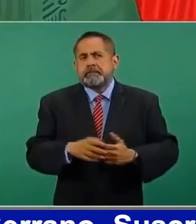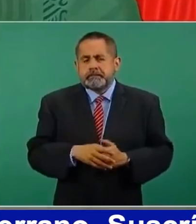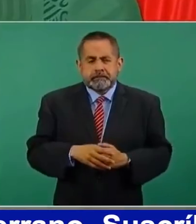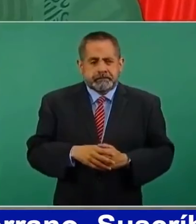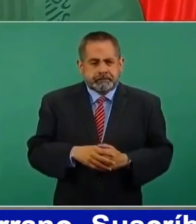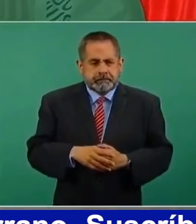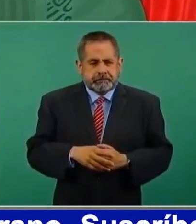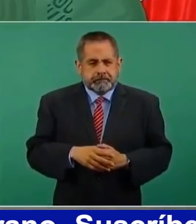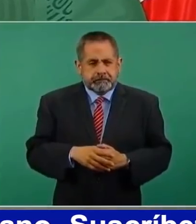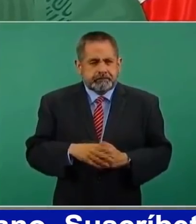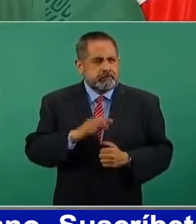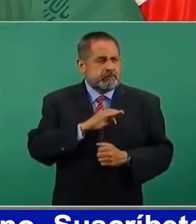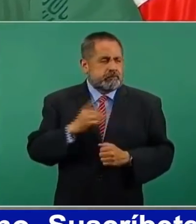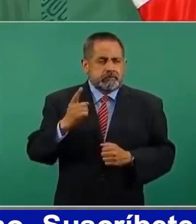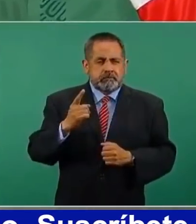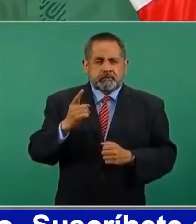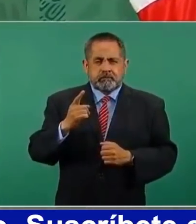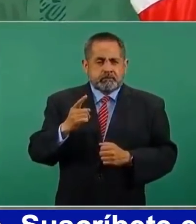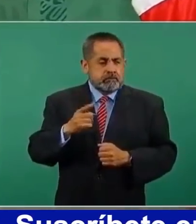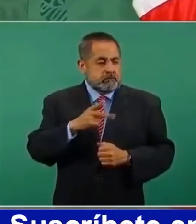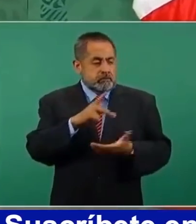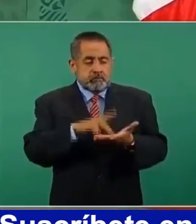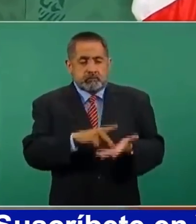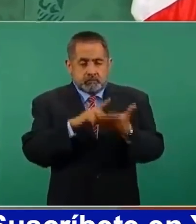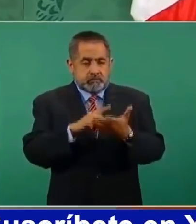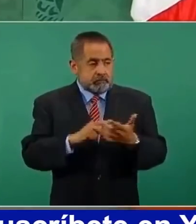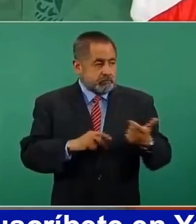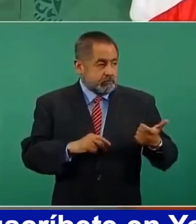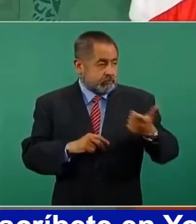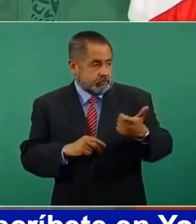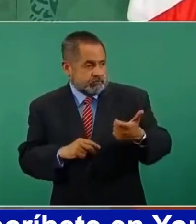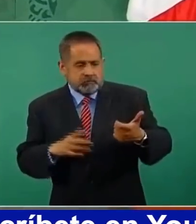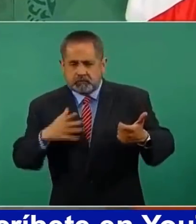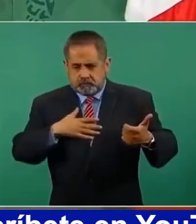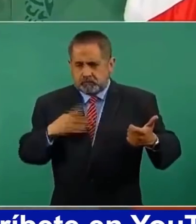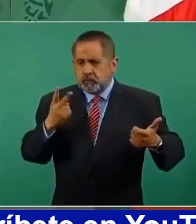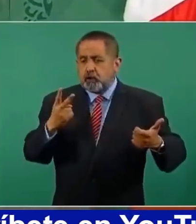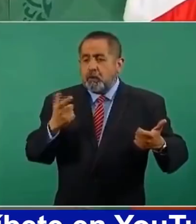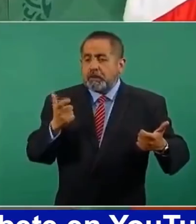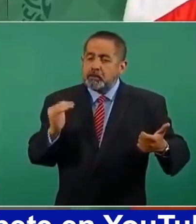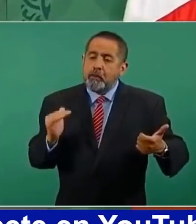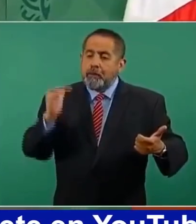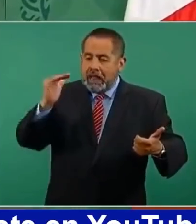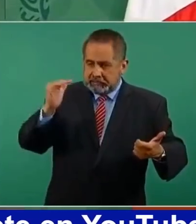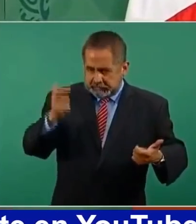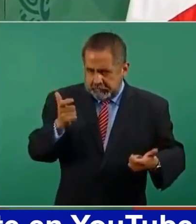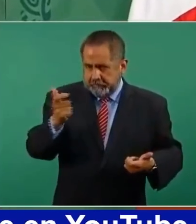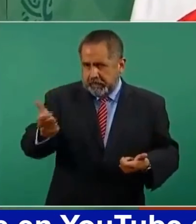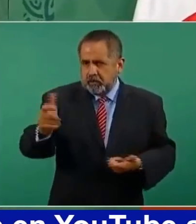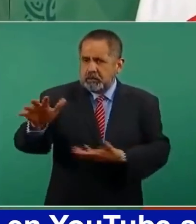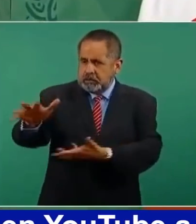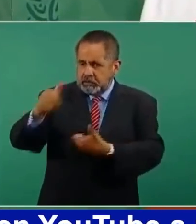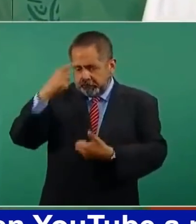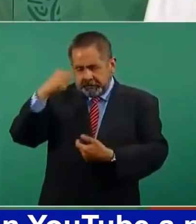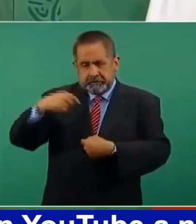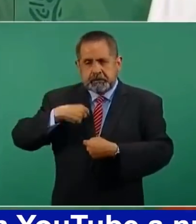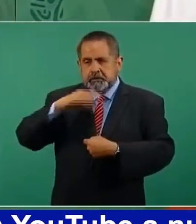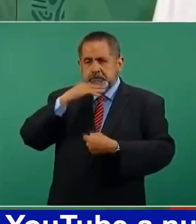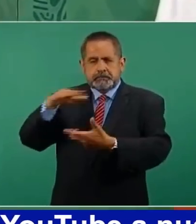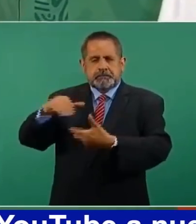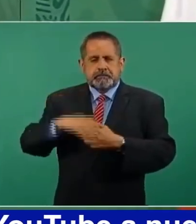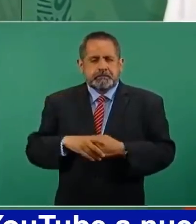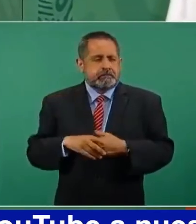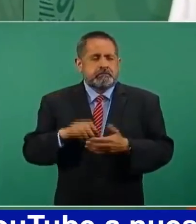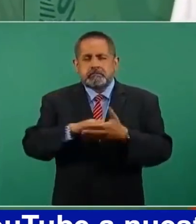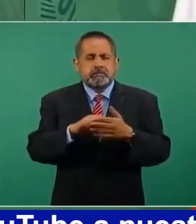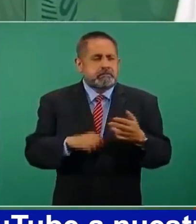como 2 pesos más por kilo de maíz. Pagaban 3